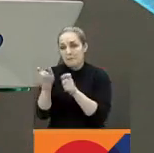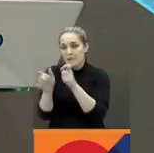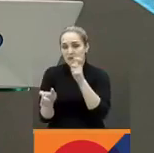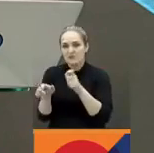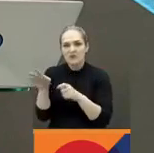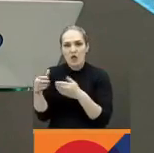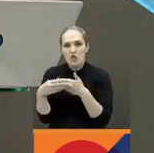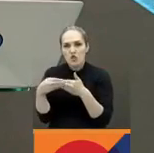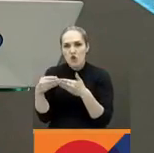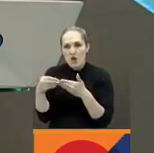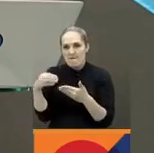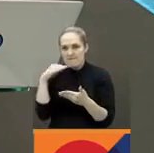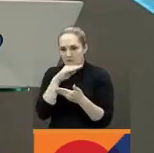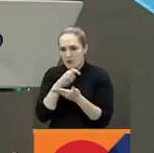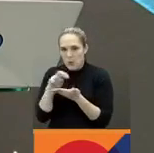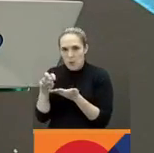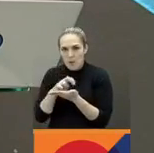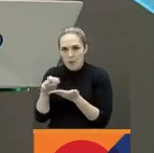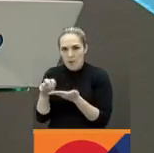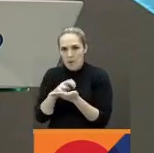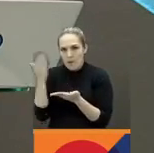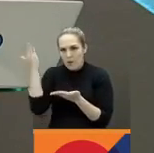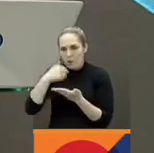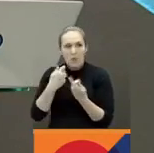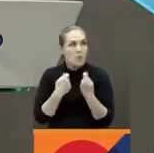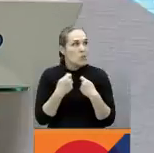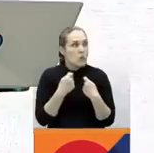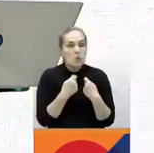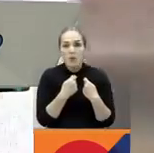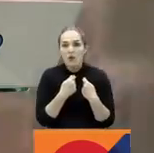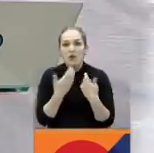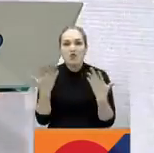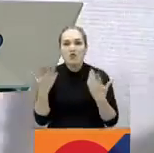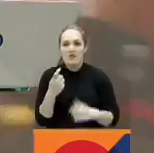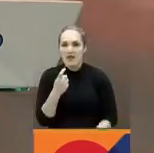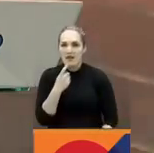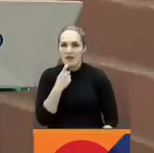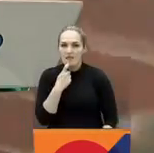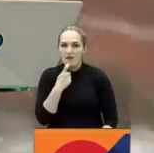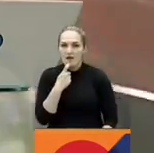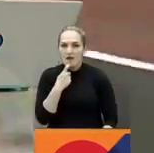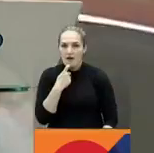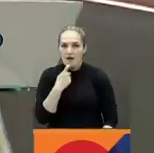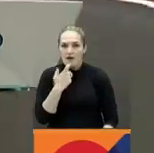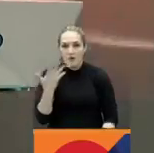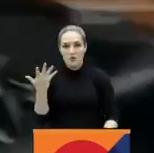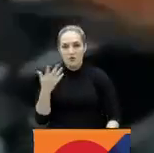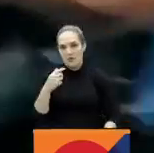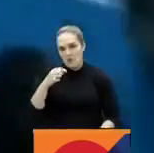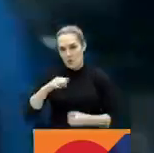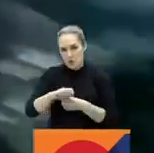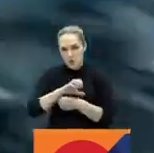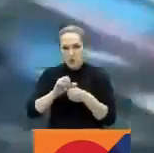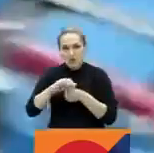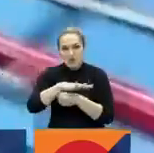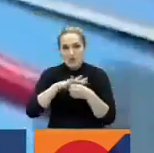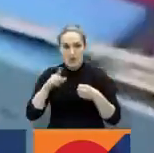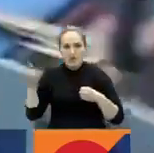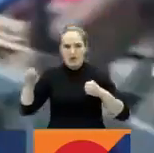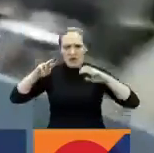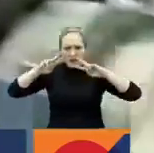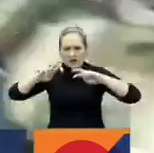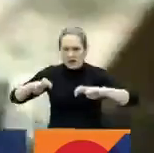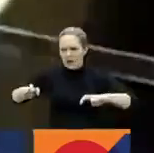de dólares fue desarticulada. En una finca ubicada en La Vega, Cundinamarca, una estructura delincuencial, según la Fiscalía, puso en funcionamiento una